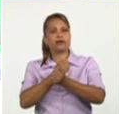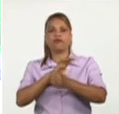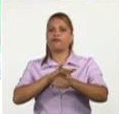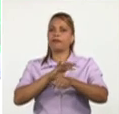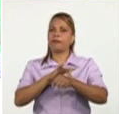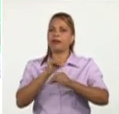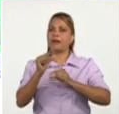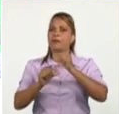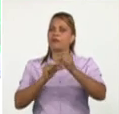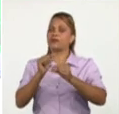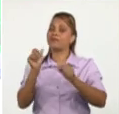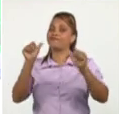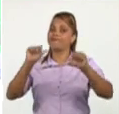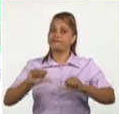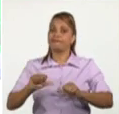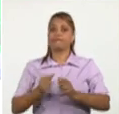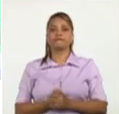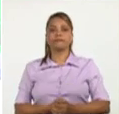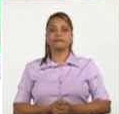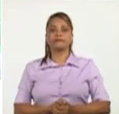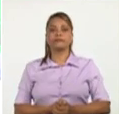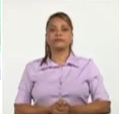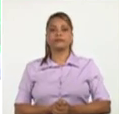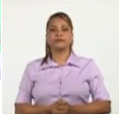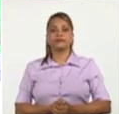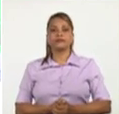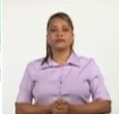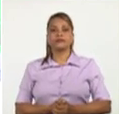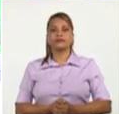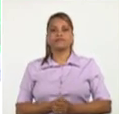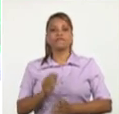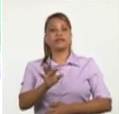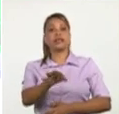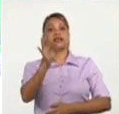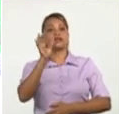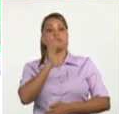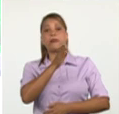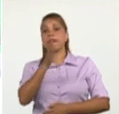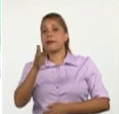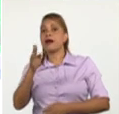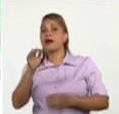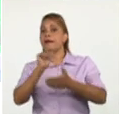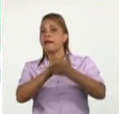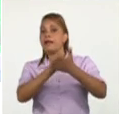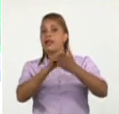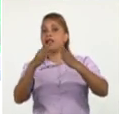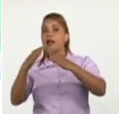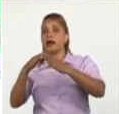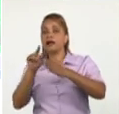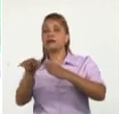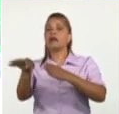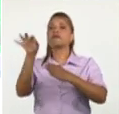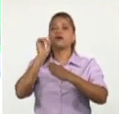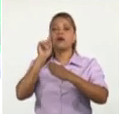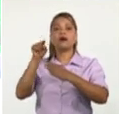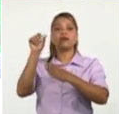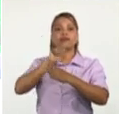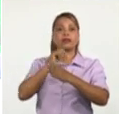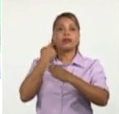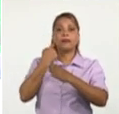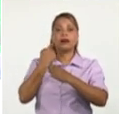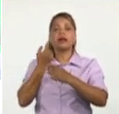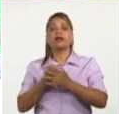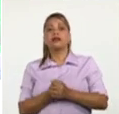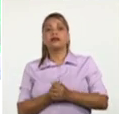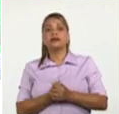tórpida. Esta paciente se detectó en la pesquisa con sintomatología, se